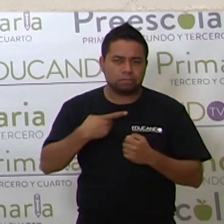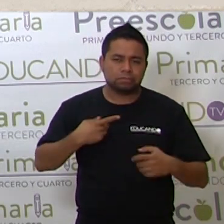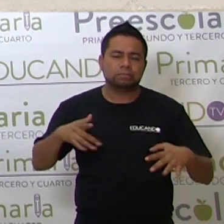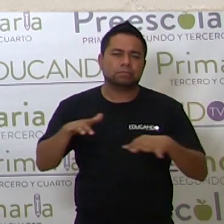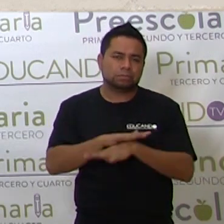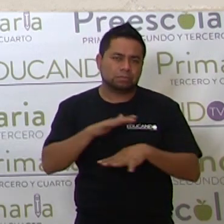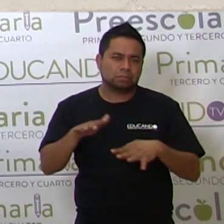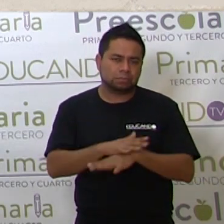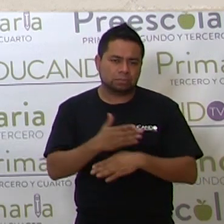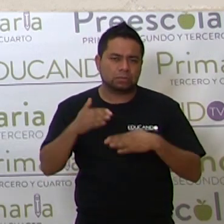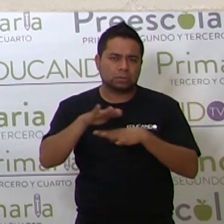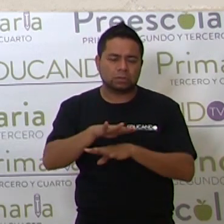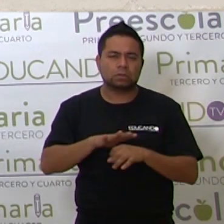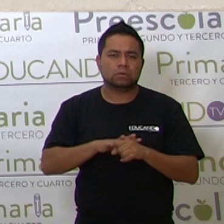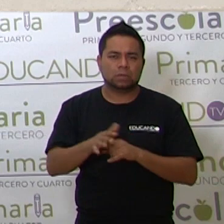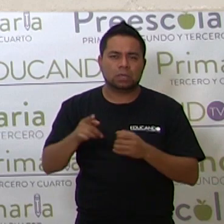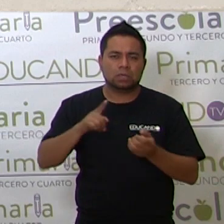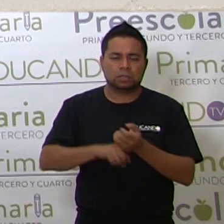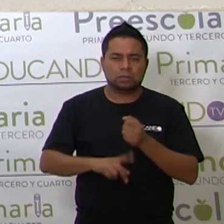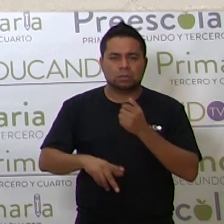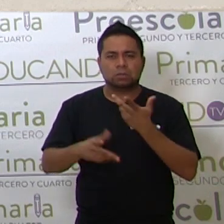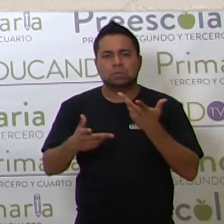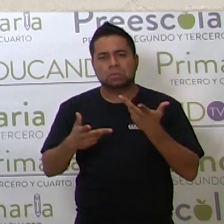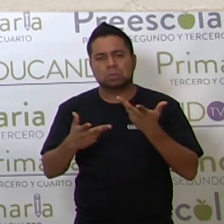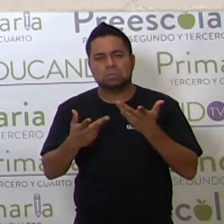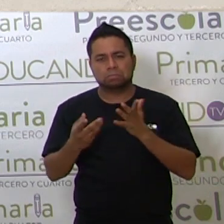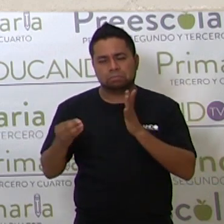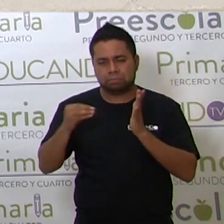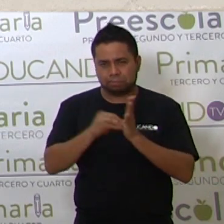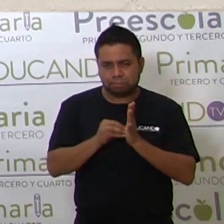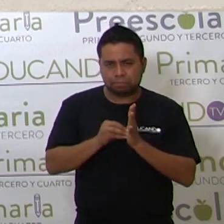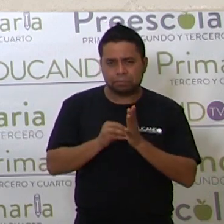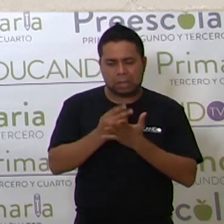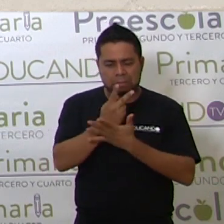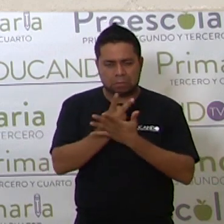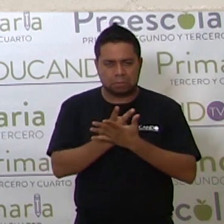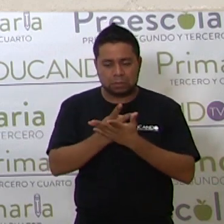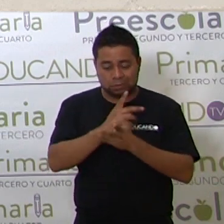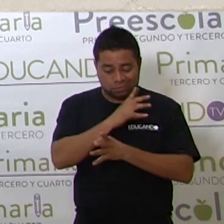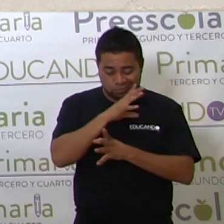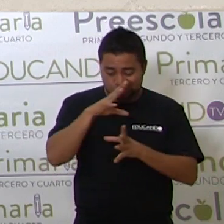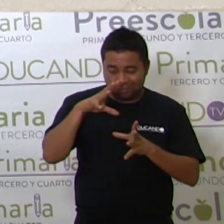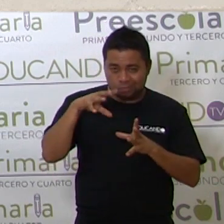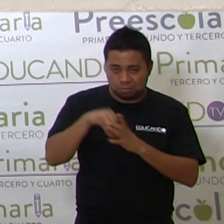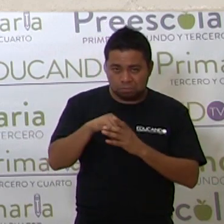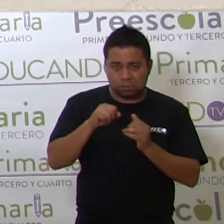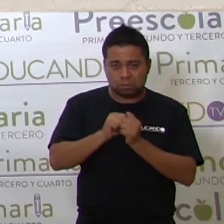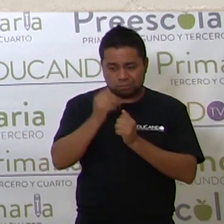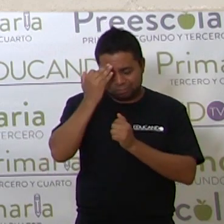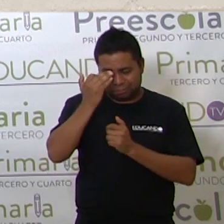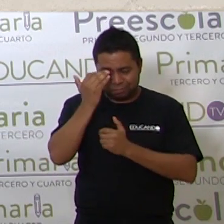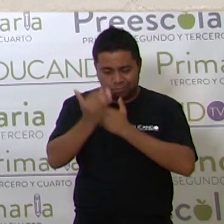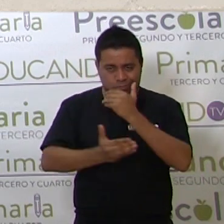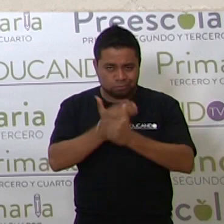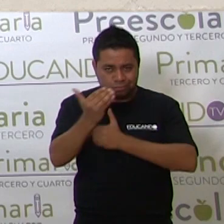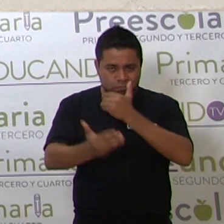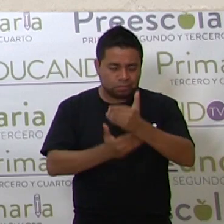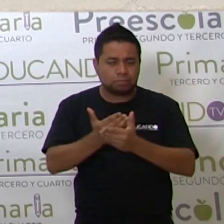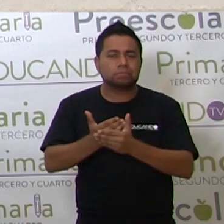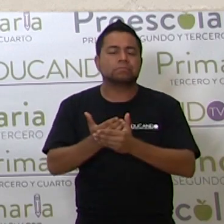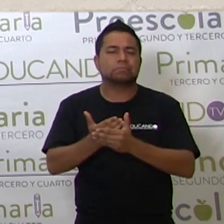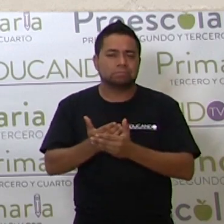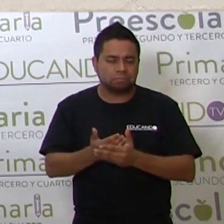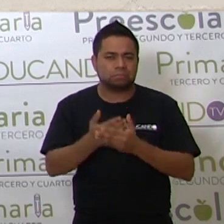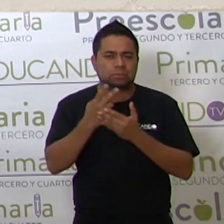cuanto a la estructura de los programas bueno pues todos estos saberes que vamos adquiriendo a través del tiempo son los que vamos a